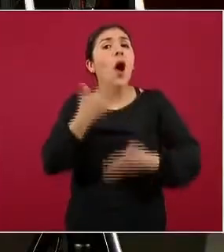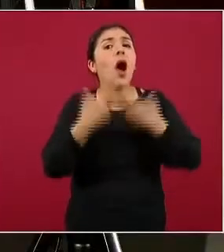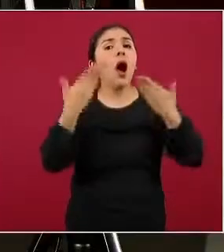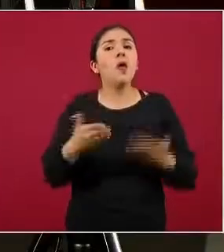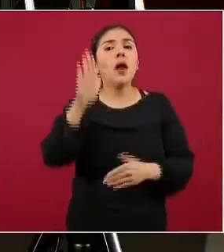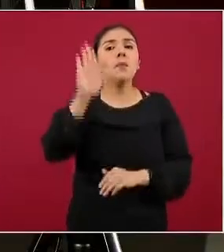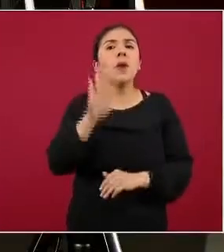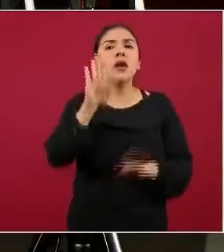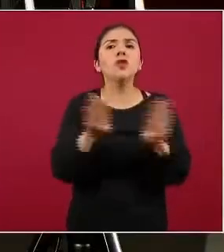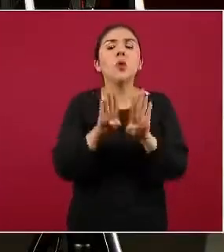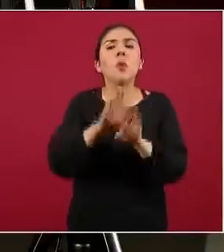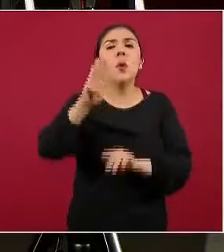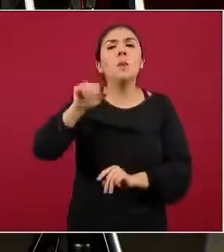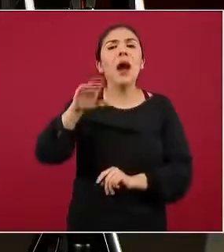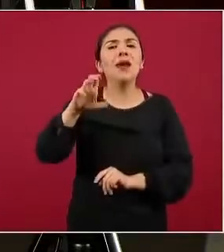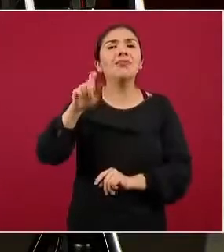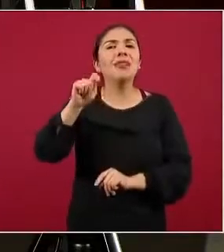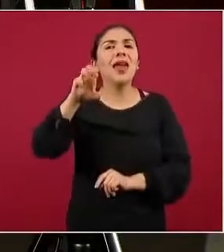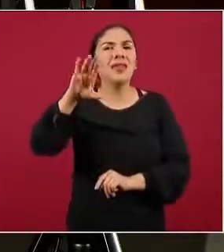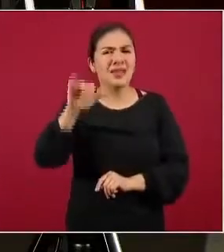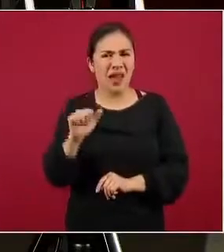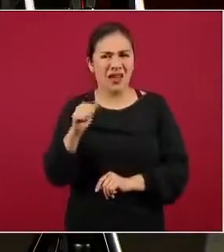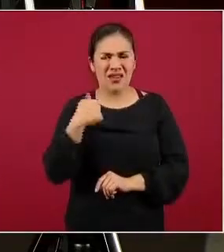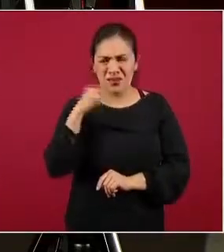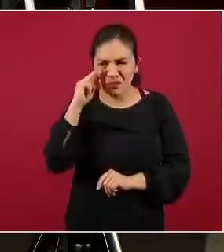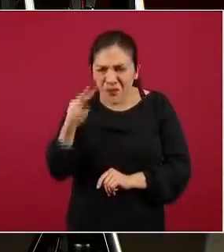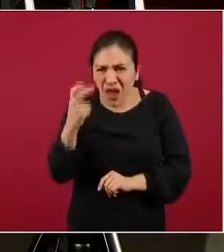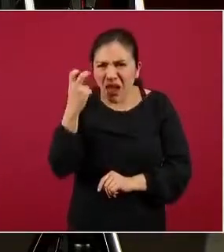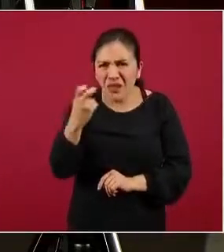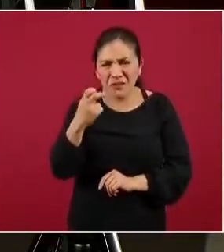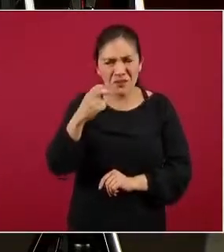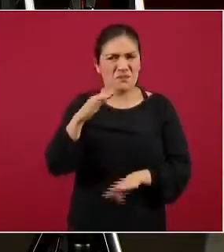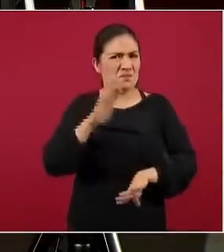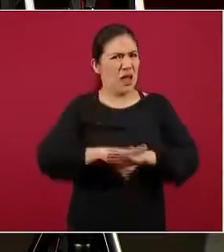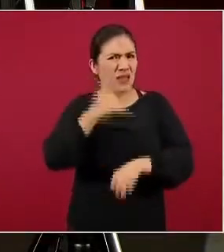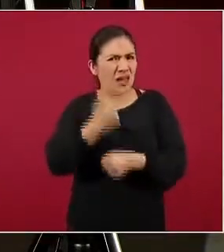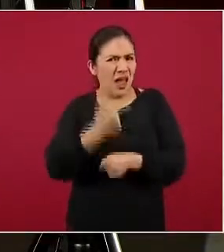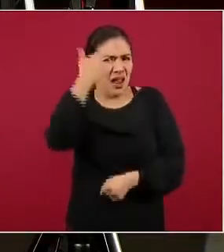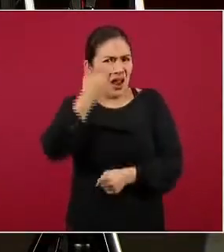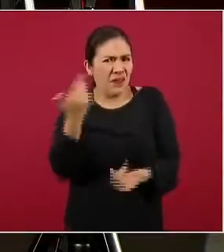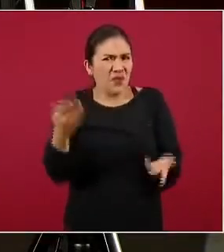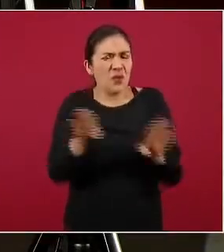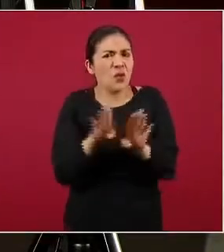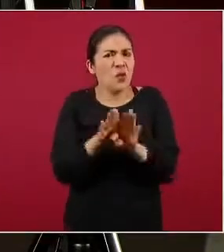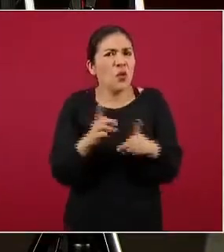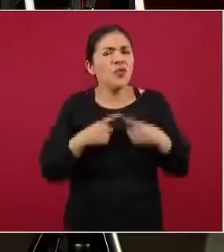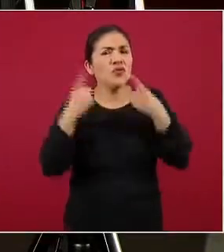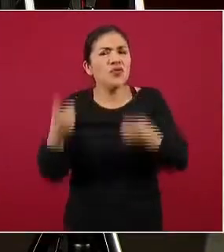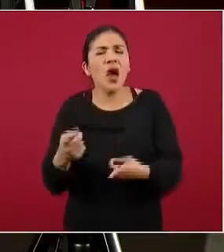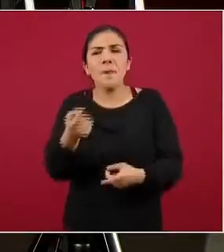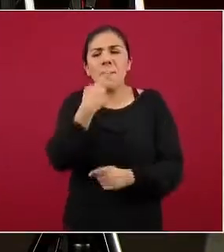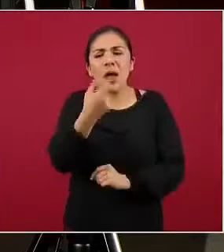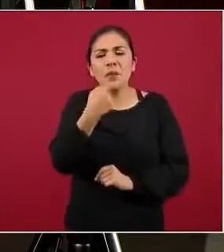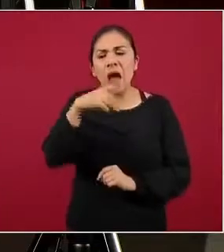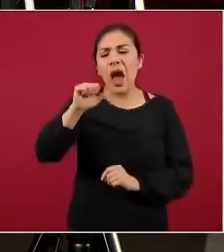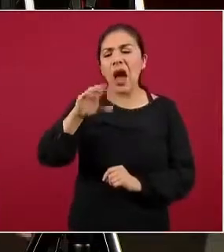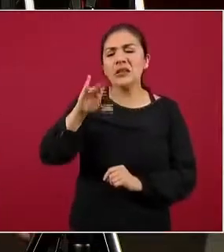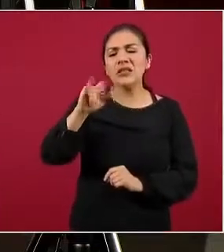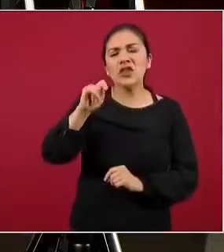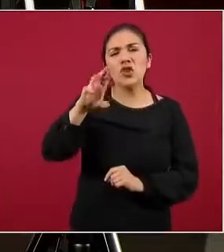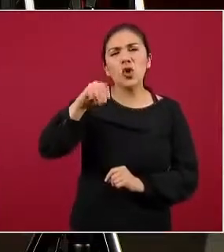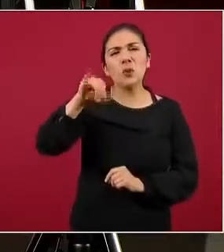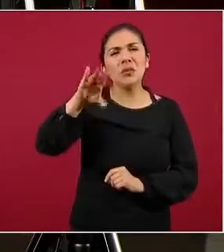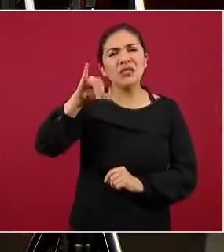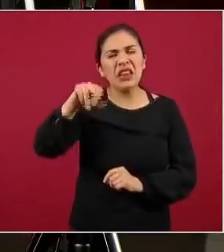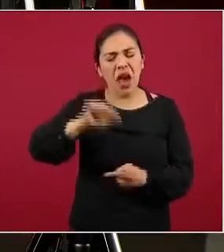de bacteria. A mí me pareció muy grave esta situación y por eso les están dando acitromicina y